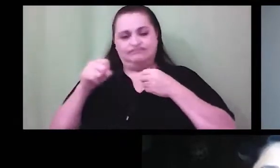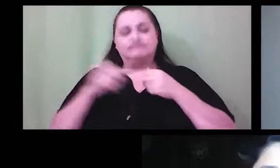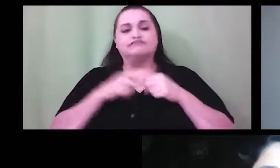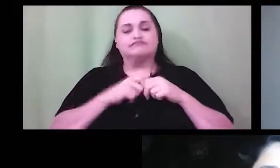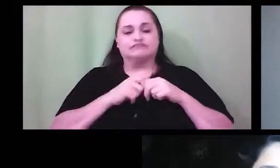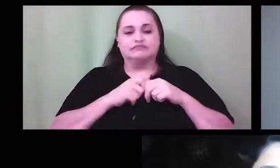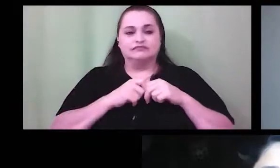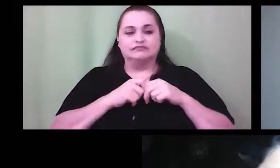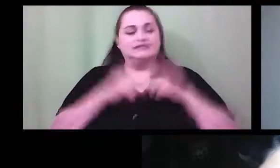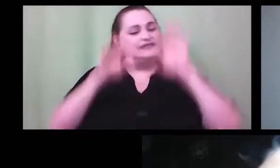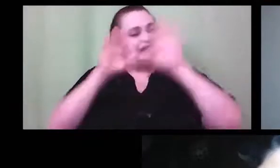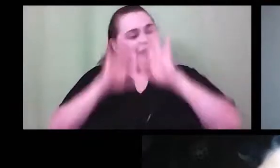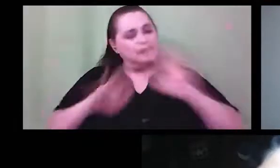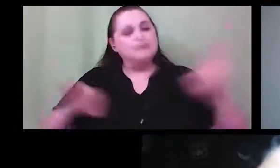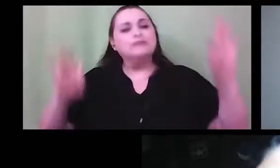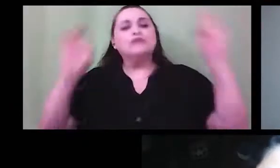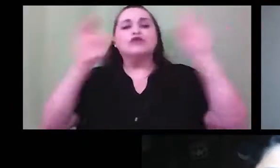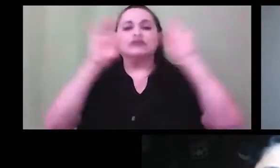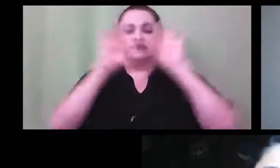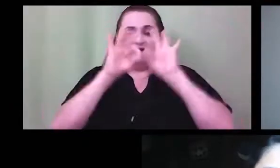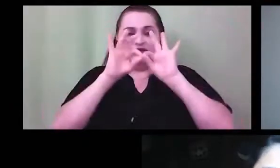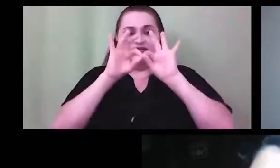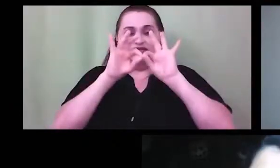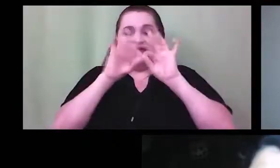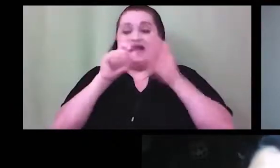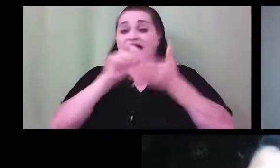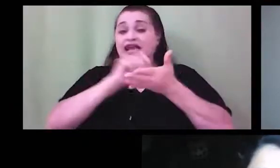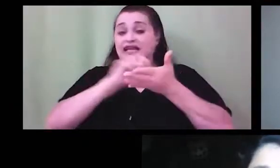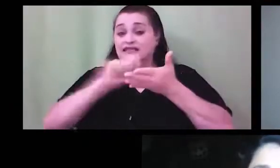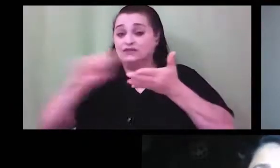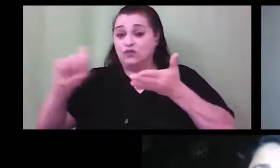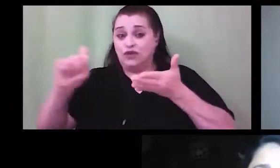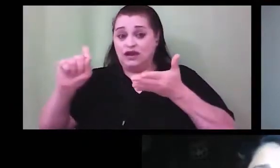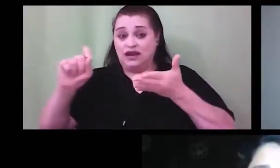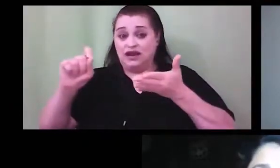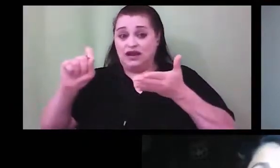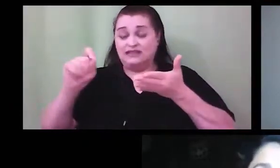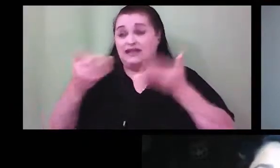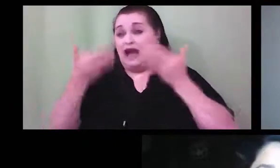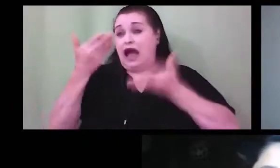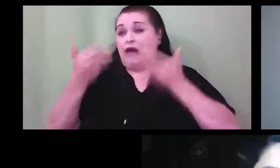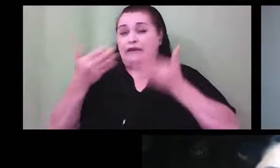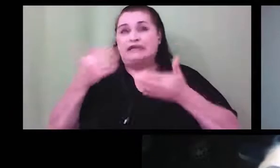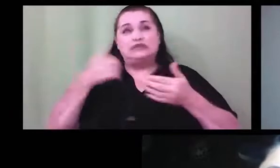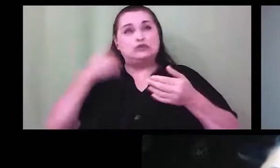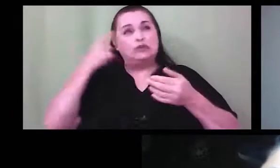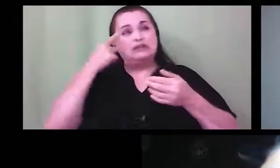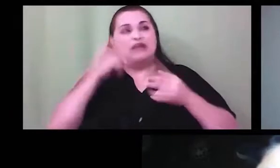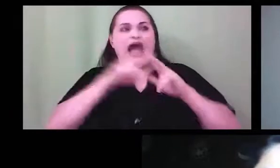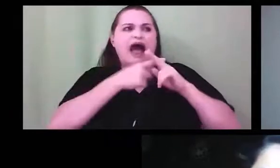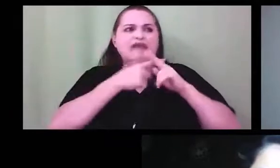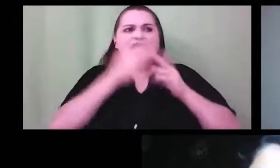Y la importancia que las escuelas, que a veces uno dice, es que van a arreglar tal